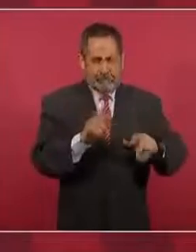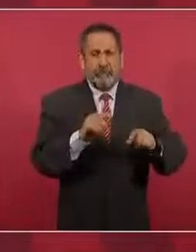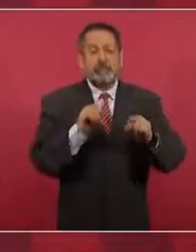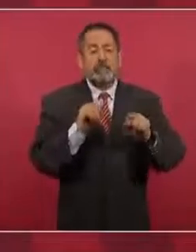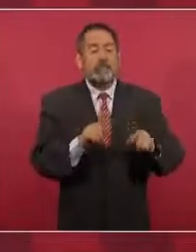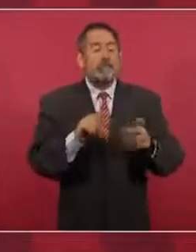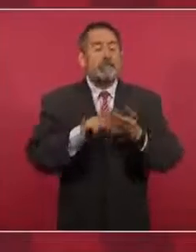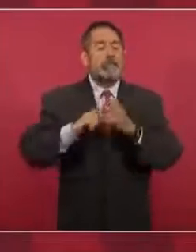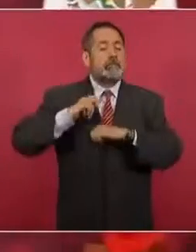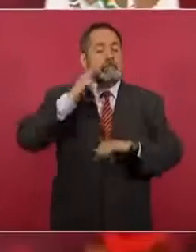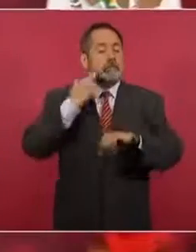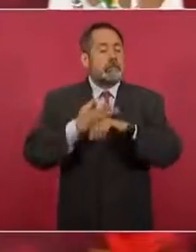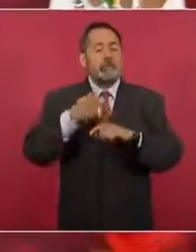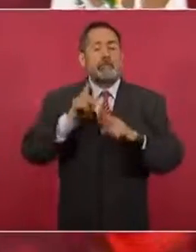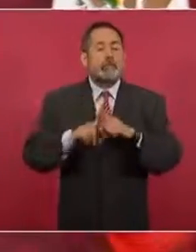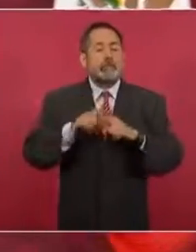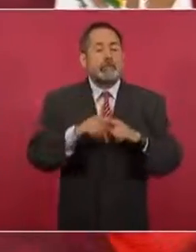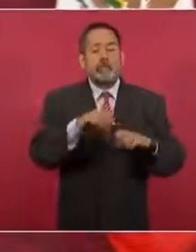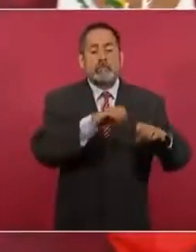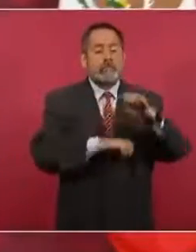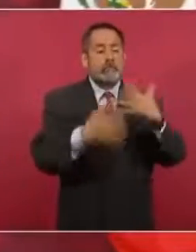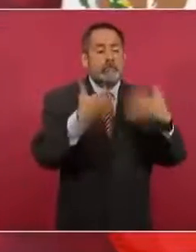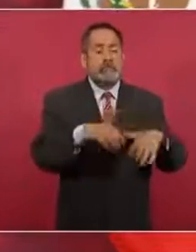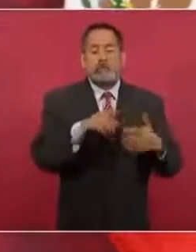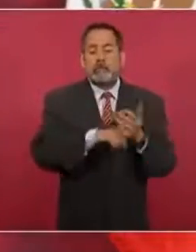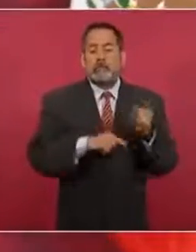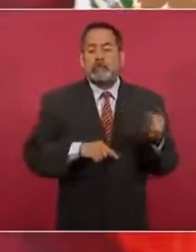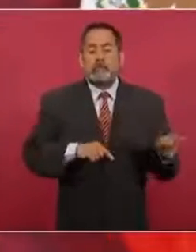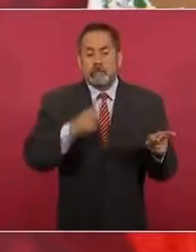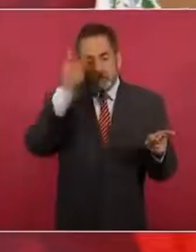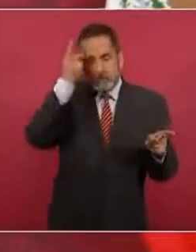correspondía a una empresa de